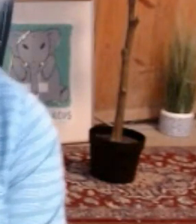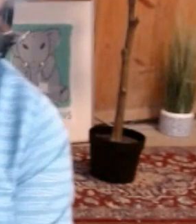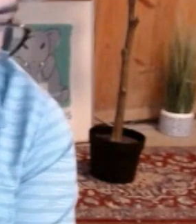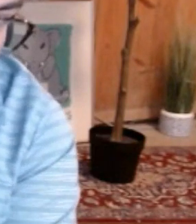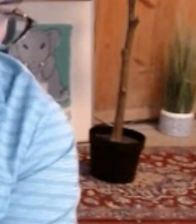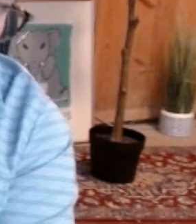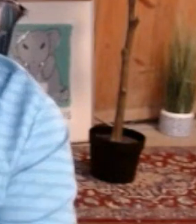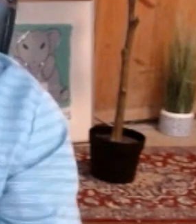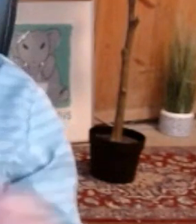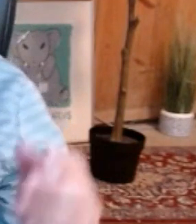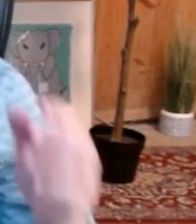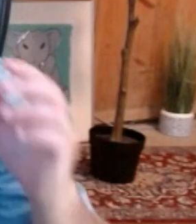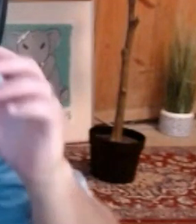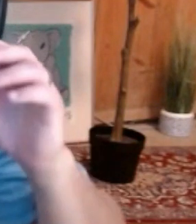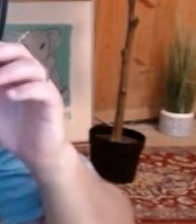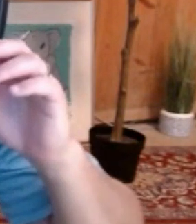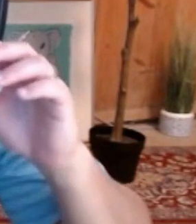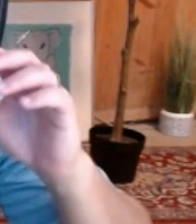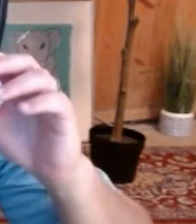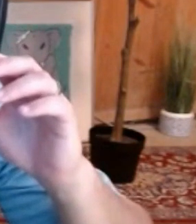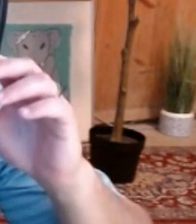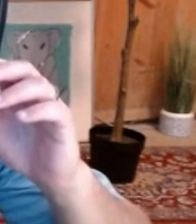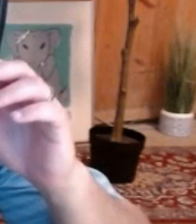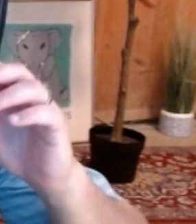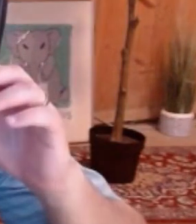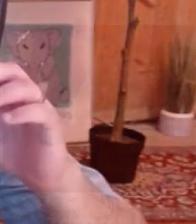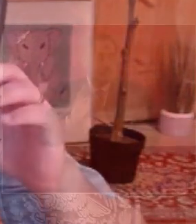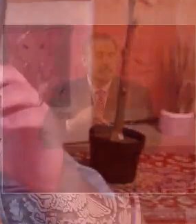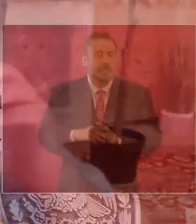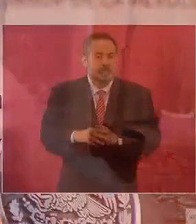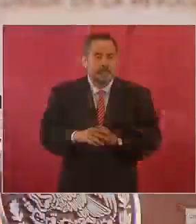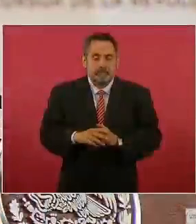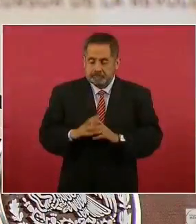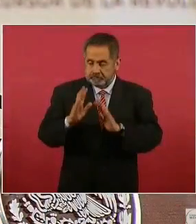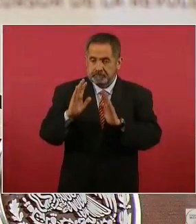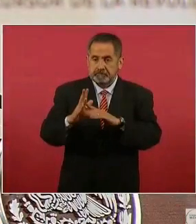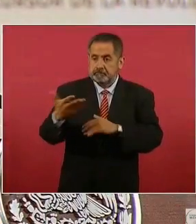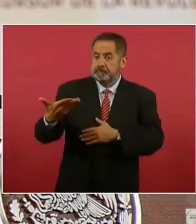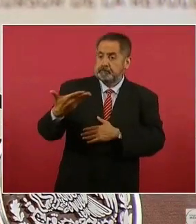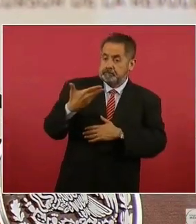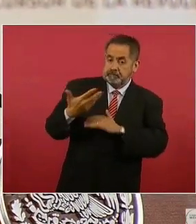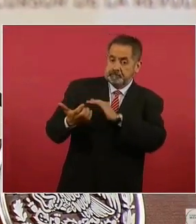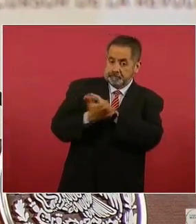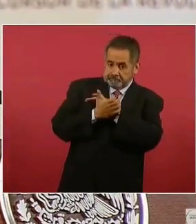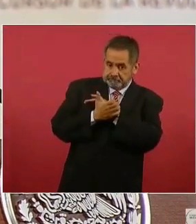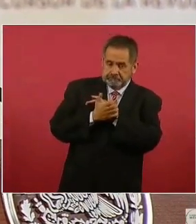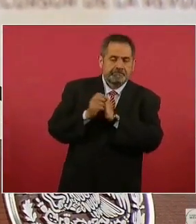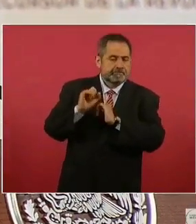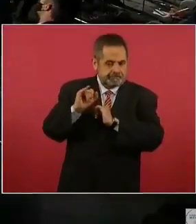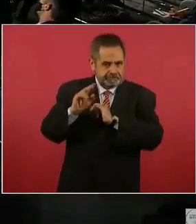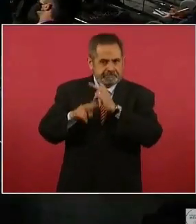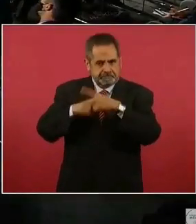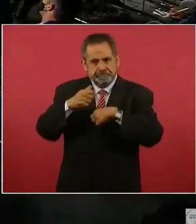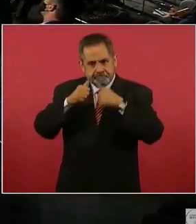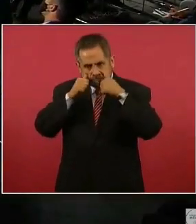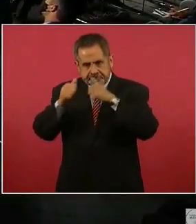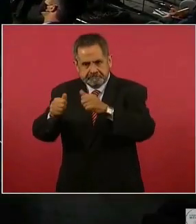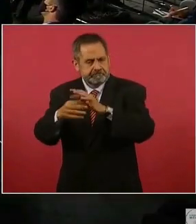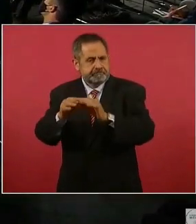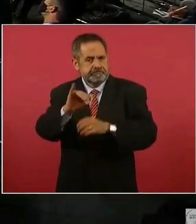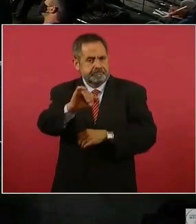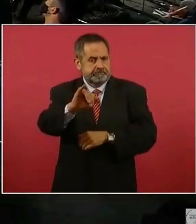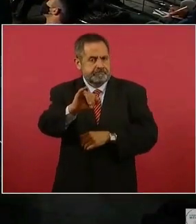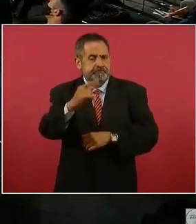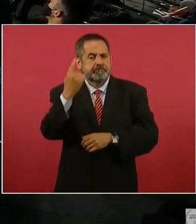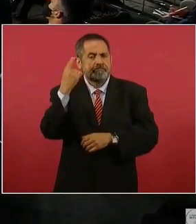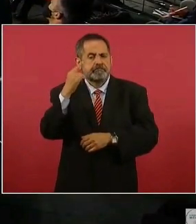el presidente hoy en la conferencia de prensa mañanera le está buscando bloquear y evitar que los grandes